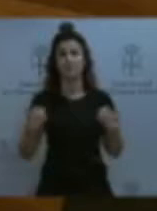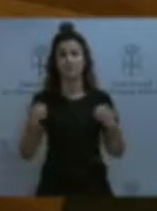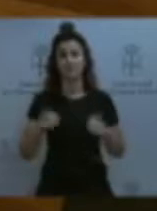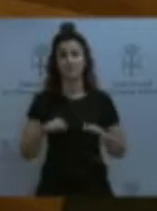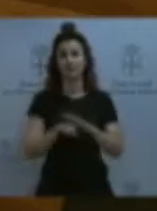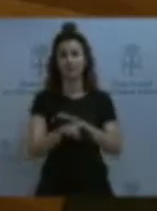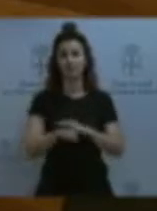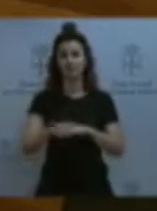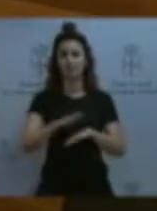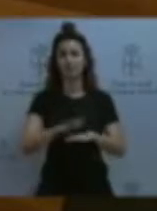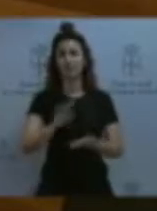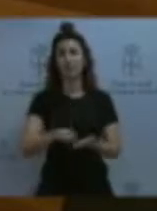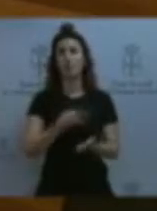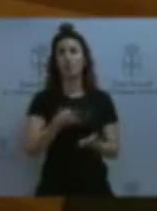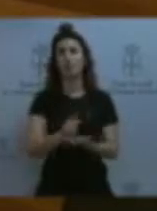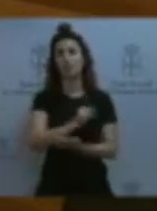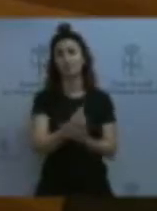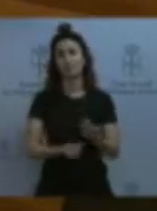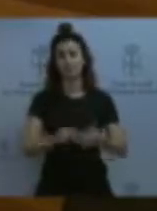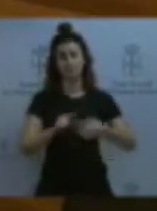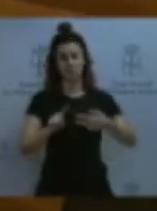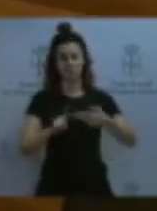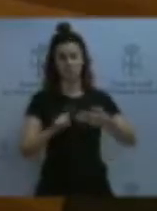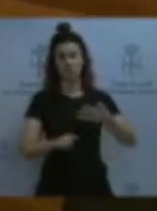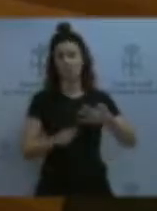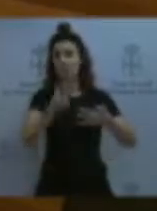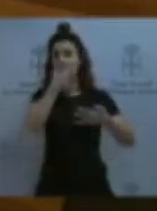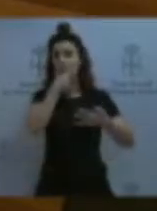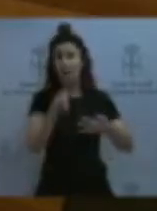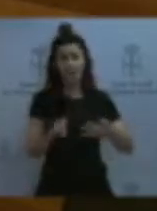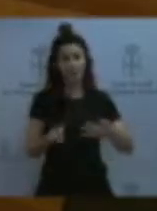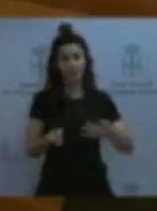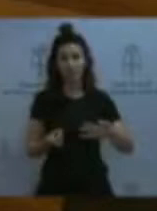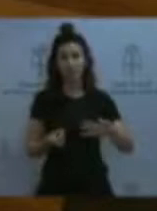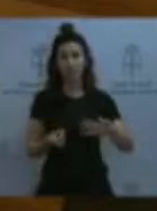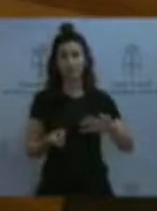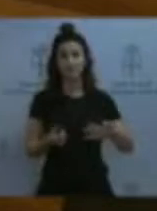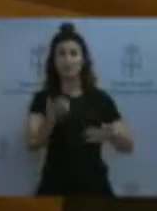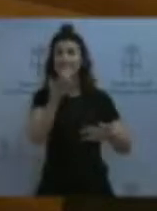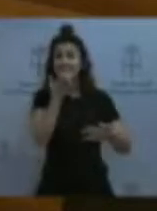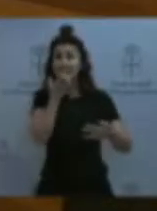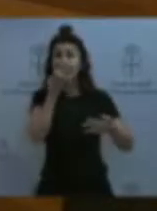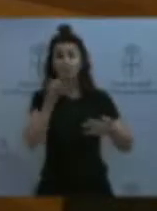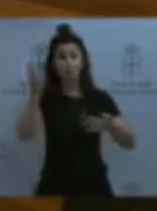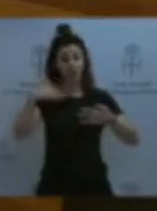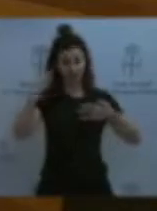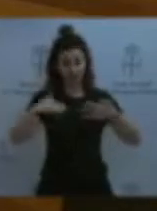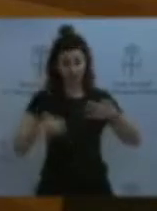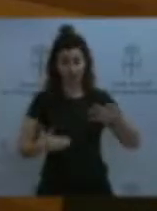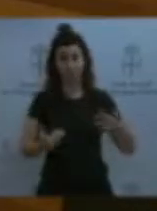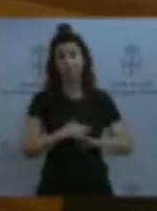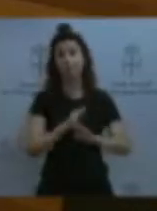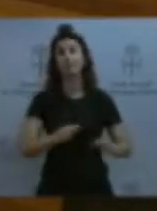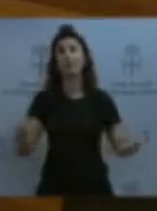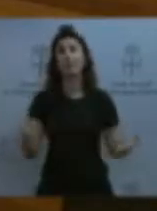tres cuestiones, algo tan sencillo como eso. Si no tienen nada de esto, lo que deja claro es que lo tienen todo en el aire. Y esto es lo que se